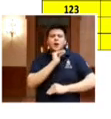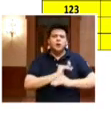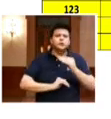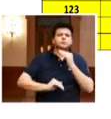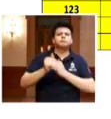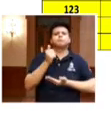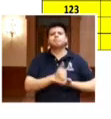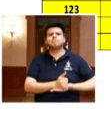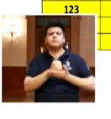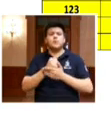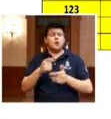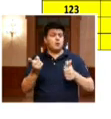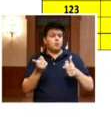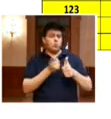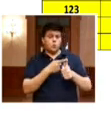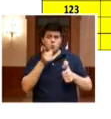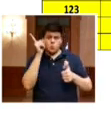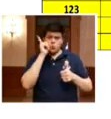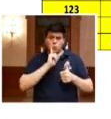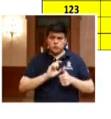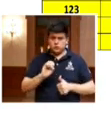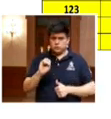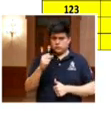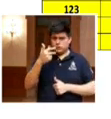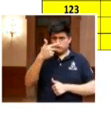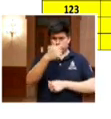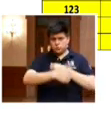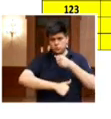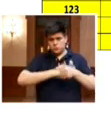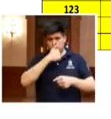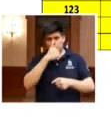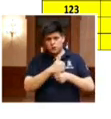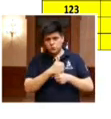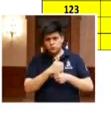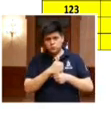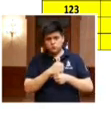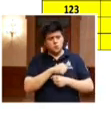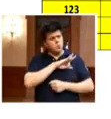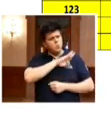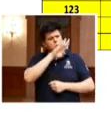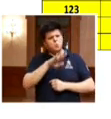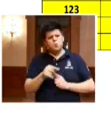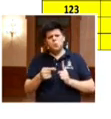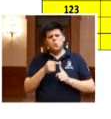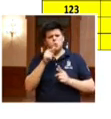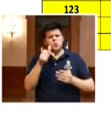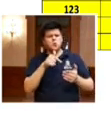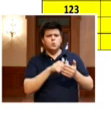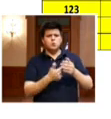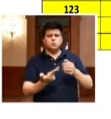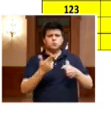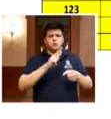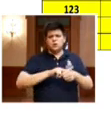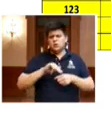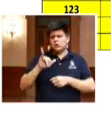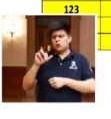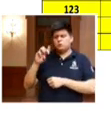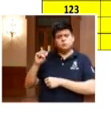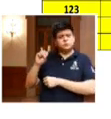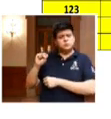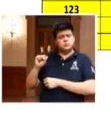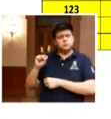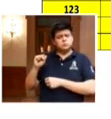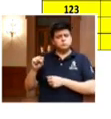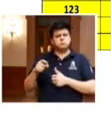El primer caso es una femenina de 68 años de edad que fallece en un hospital del Seguro Social.